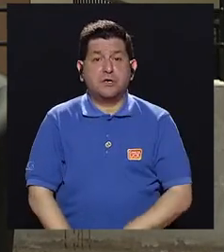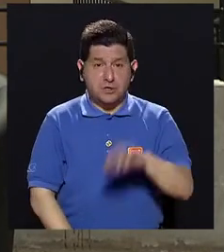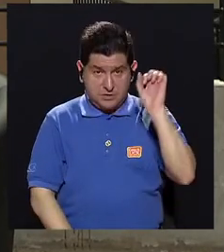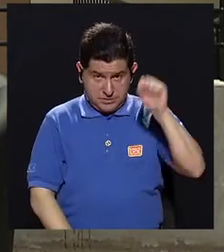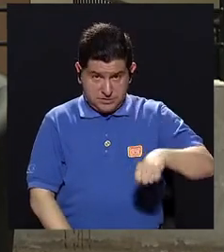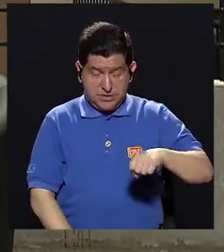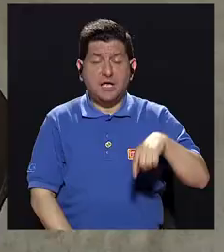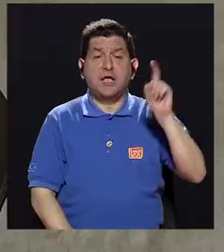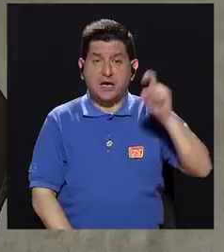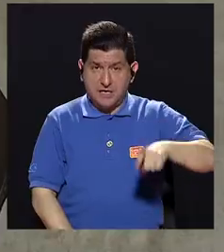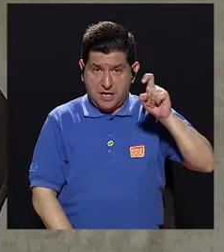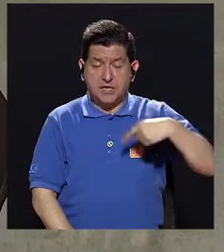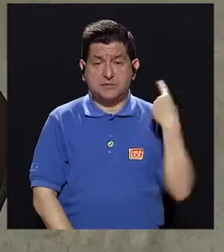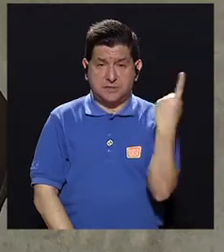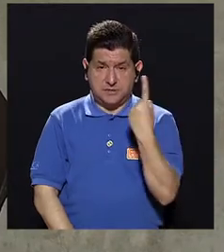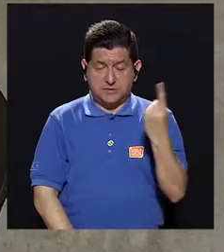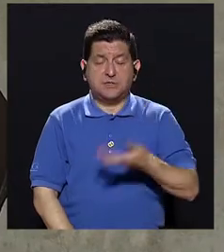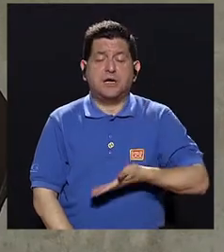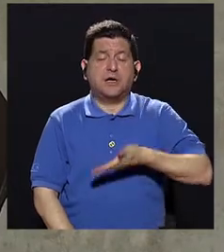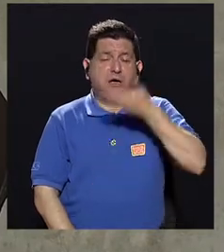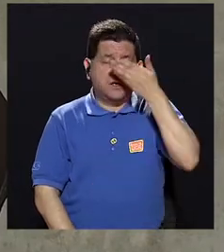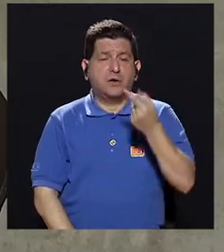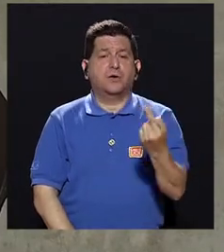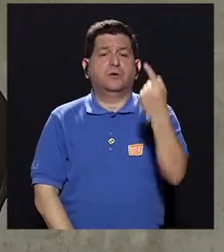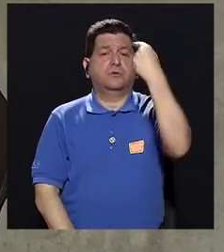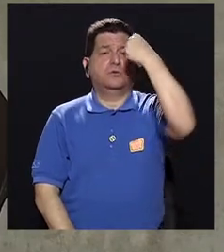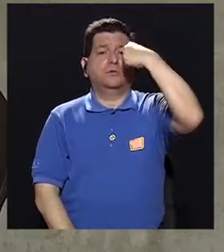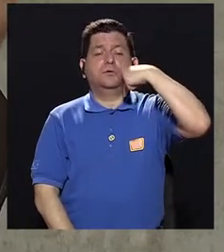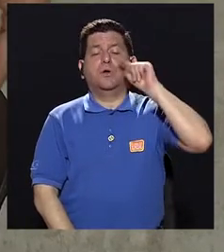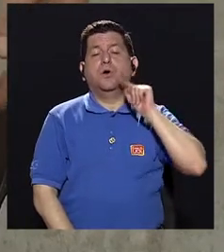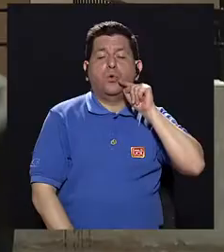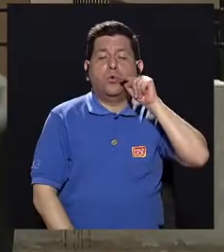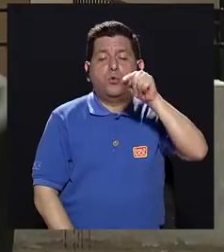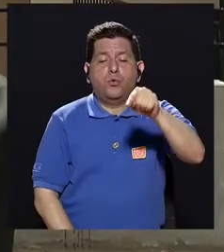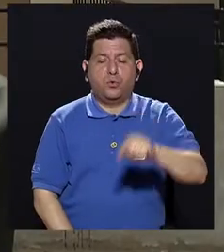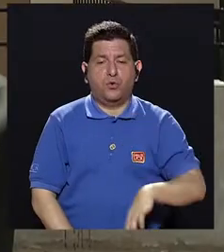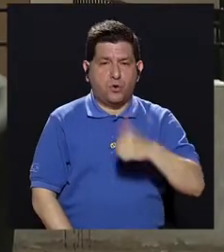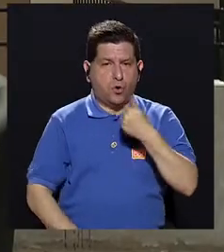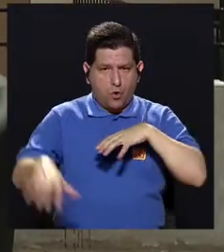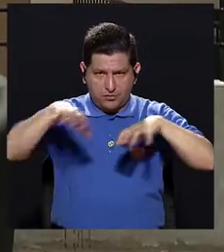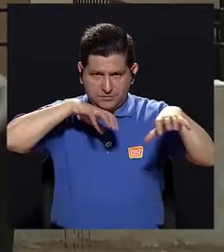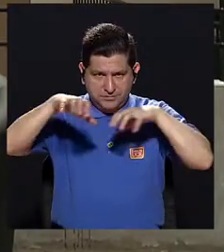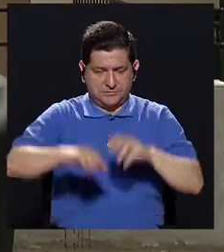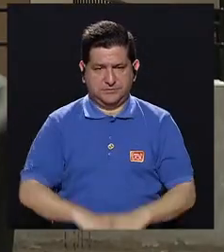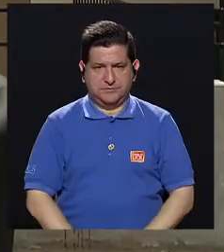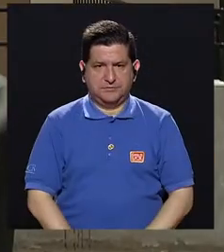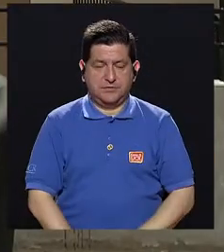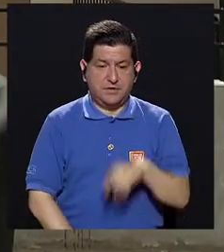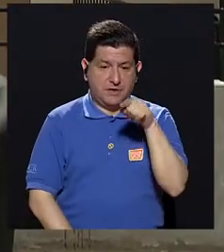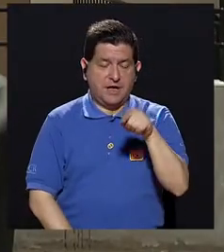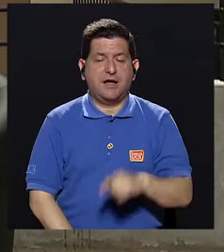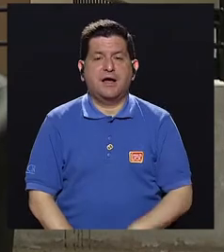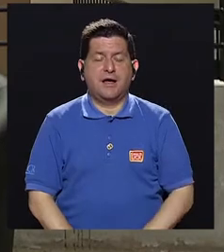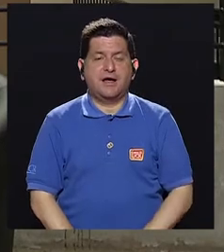respiración es básica, ¿verdad? Siempre esta respiración, respirar por la nariz y botar por la boca, bajamos. El otro ejercicio que vas a hacer es, vas a